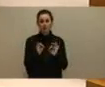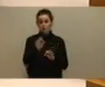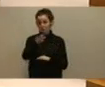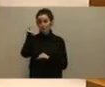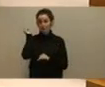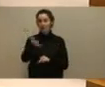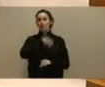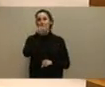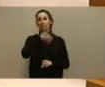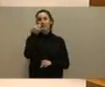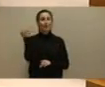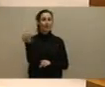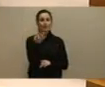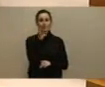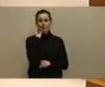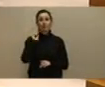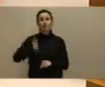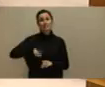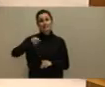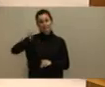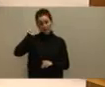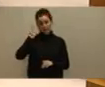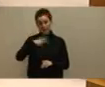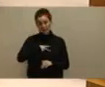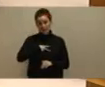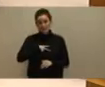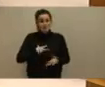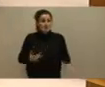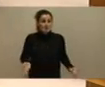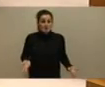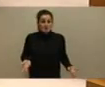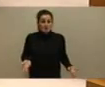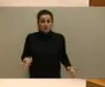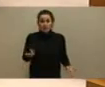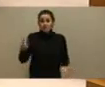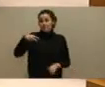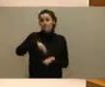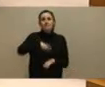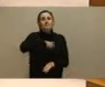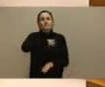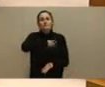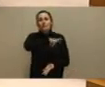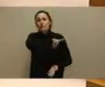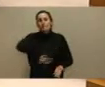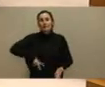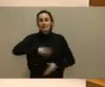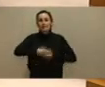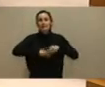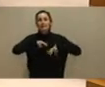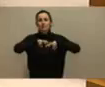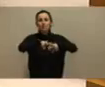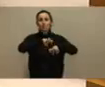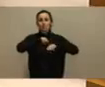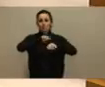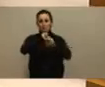fiscal, entonces a petición de la Fiscalía, no nos podemos personar ante la Fiscalía mientras está realizando sus